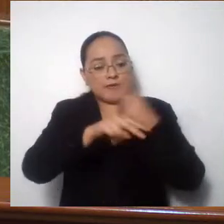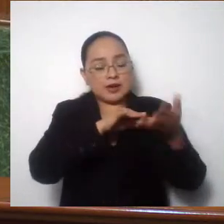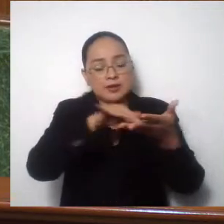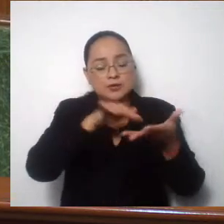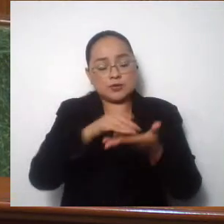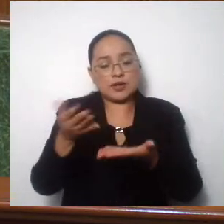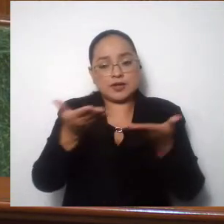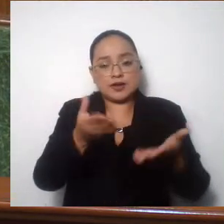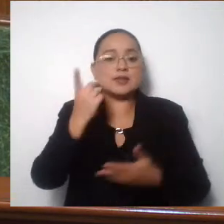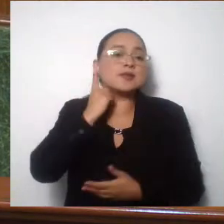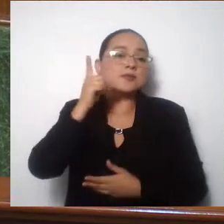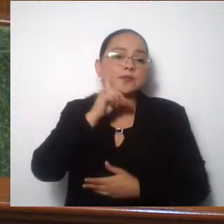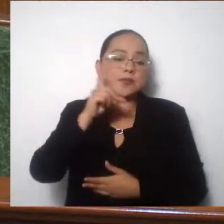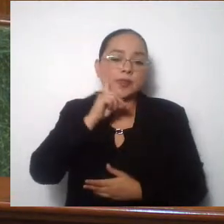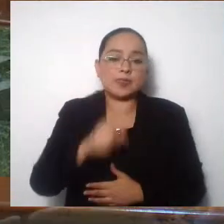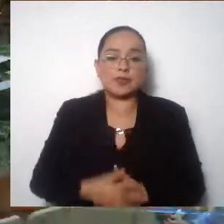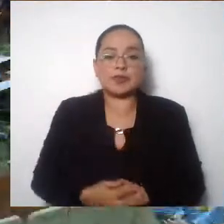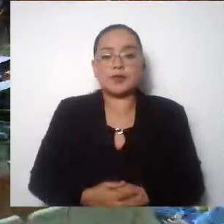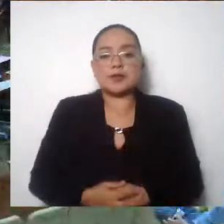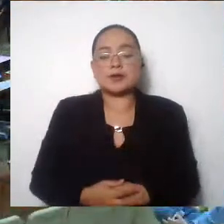Adelante, diputada secretaria.